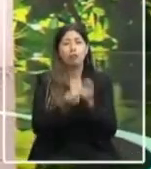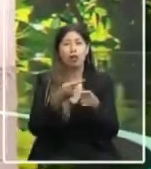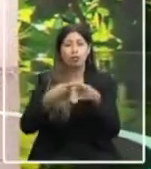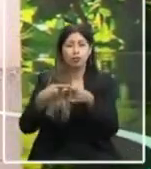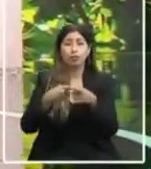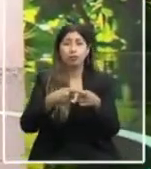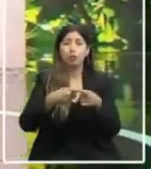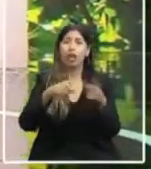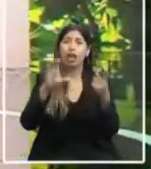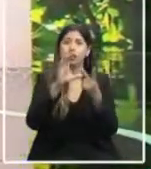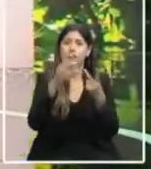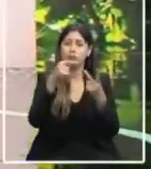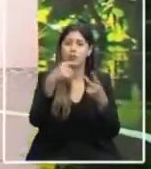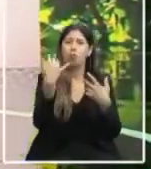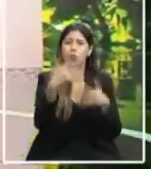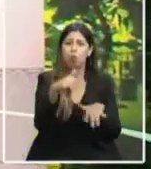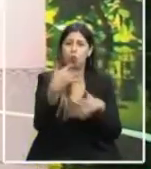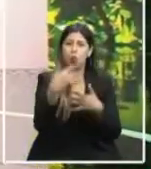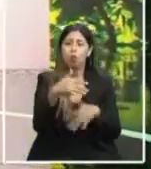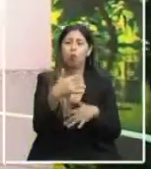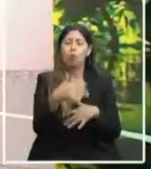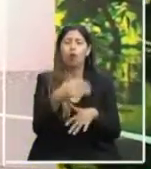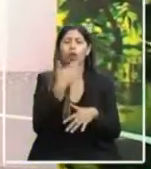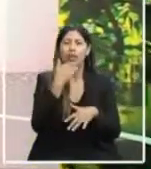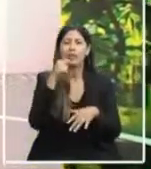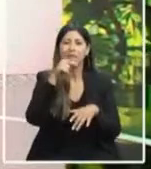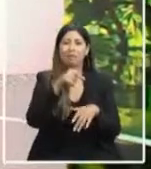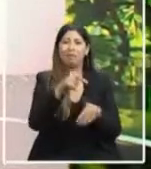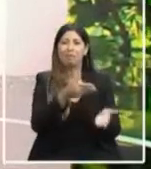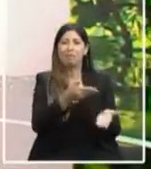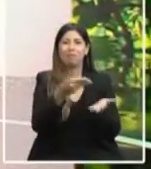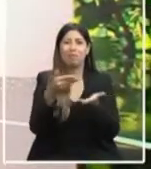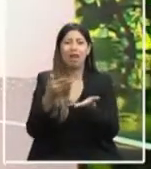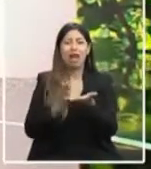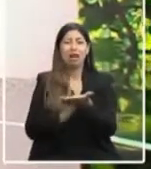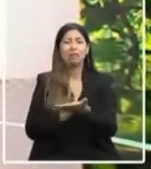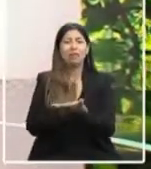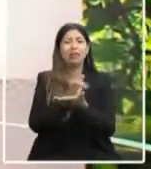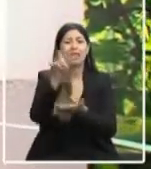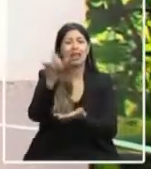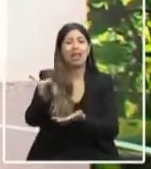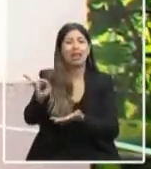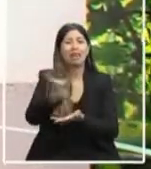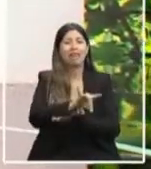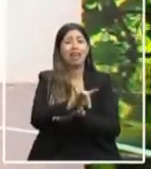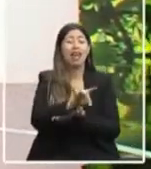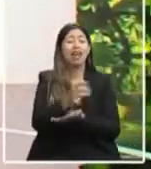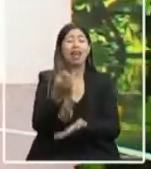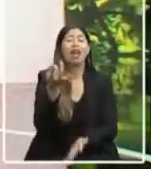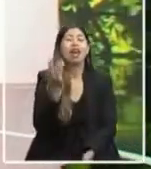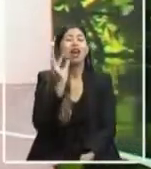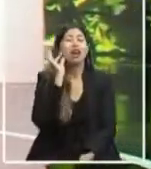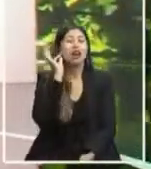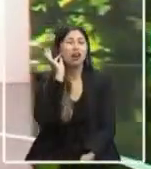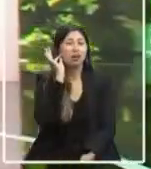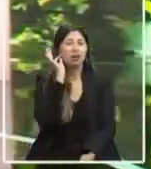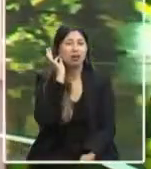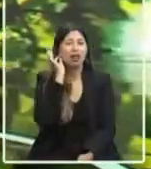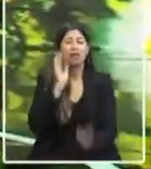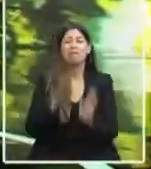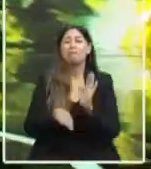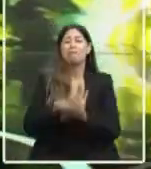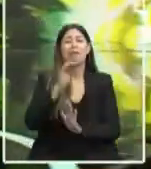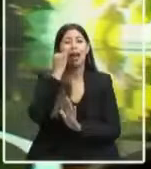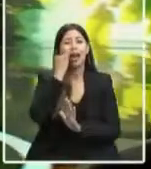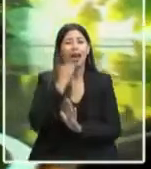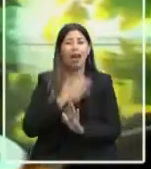y para eso, para adentrarnos con este gran invitado, está junto a nosotros la única, la más querida